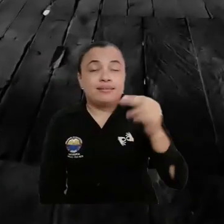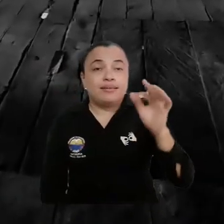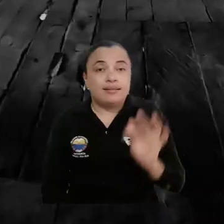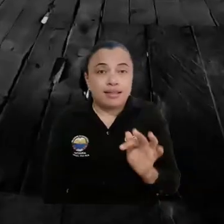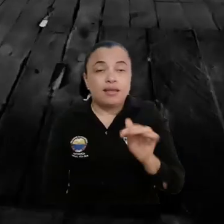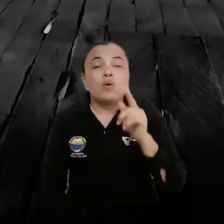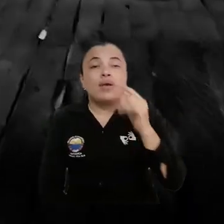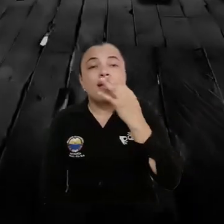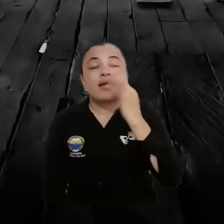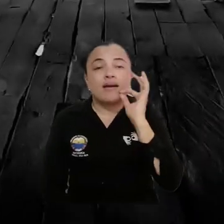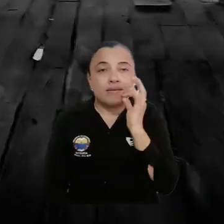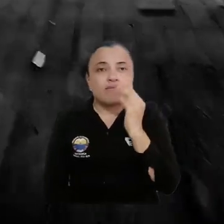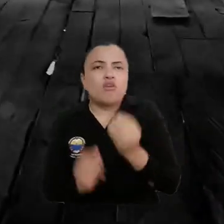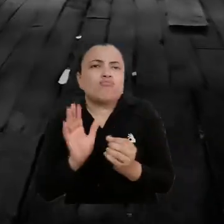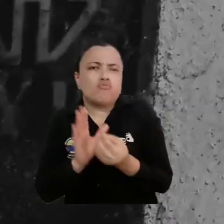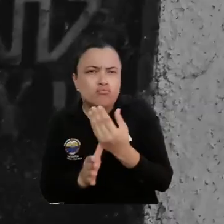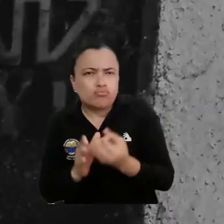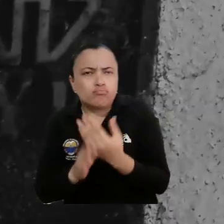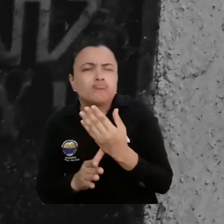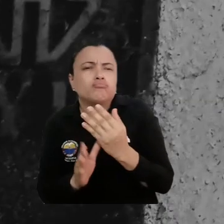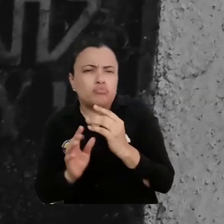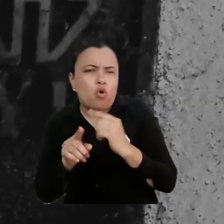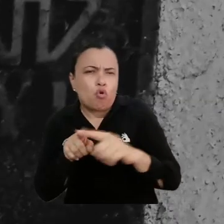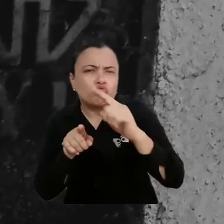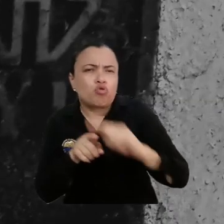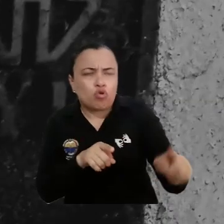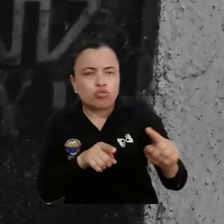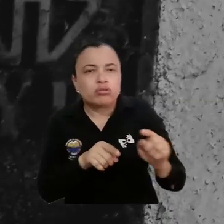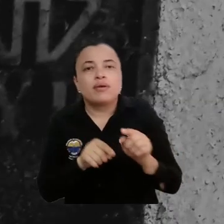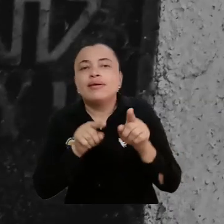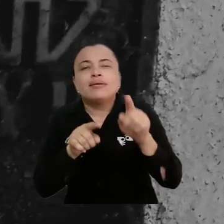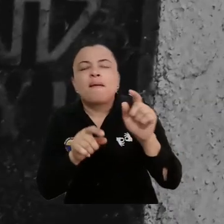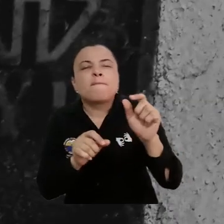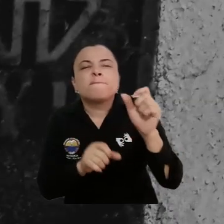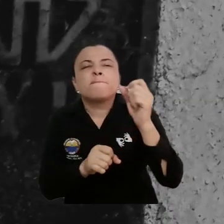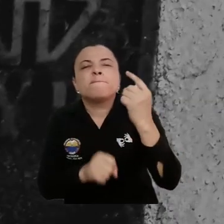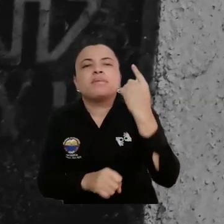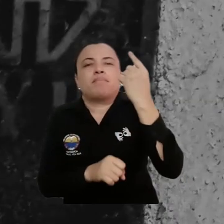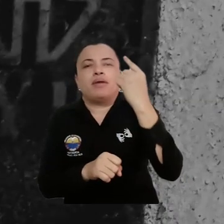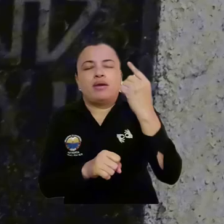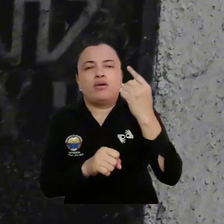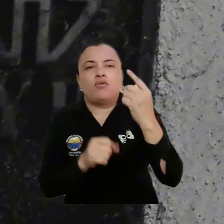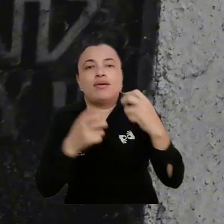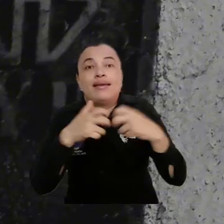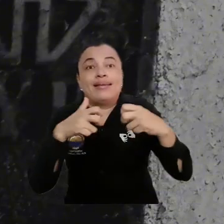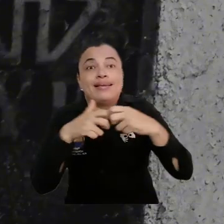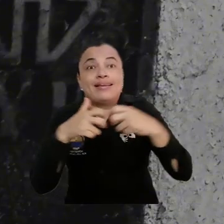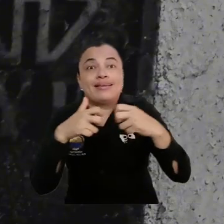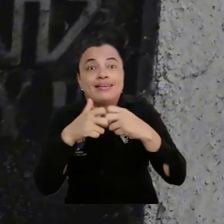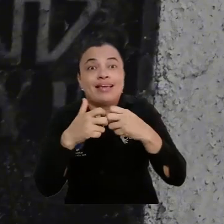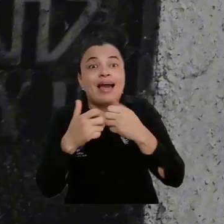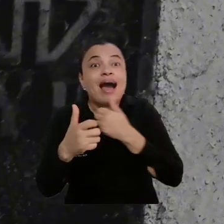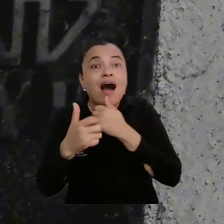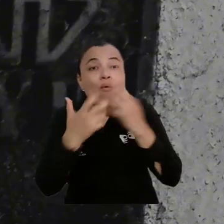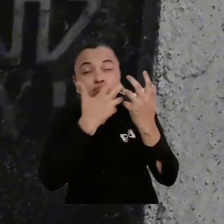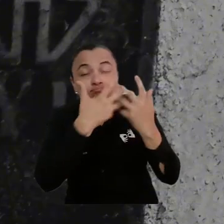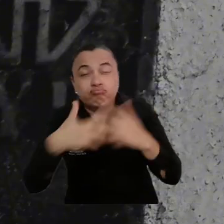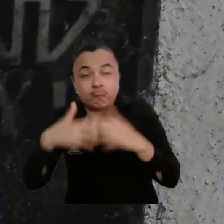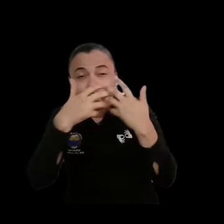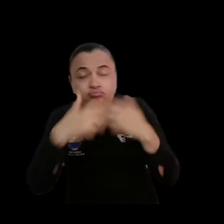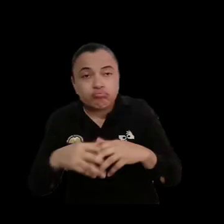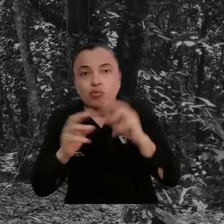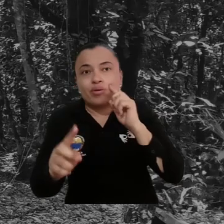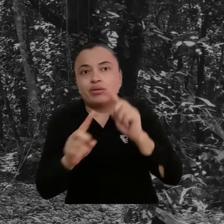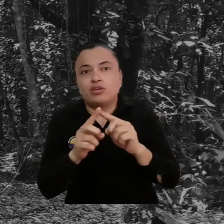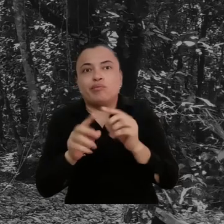con otros usos productivos y fue pionera en la utilización de energía hidráulica para el beneficio del grano. Su producción